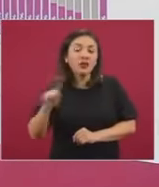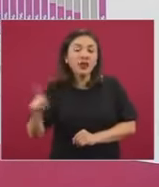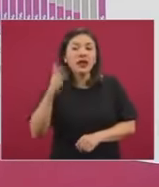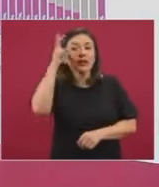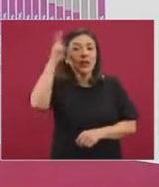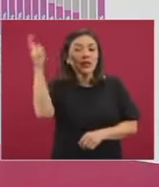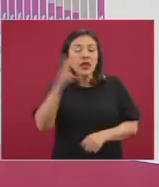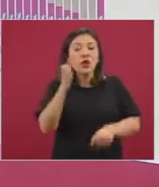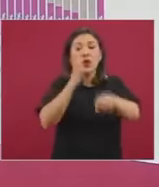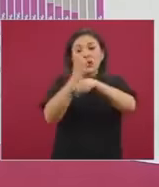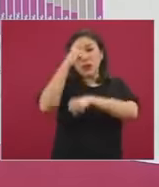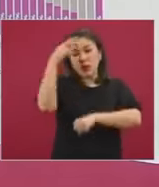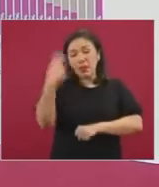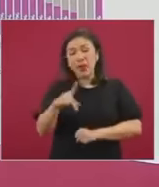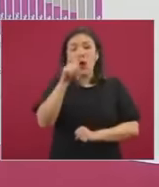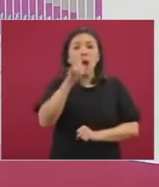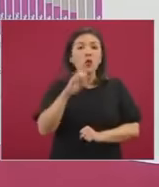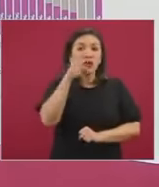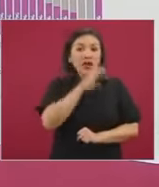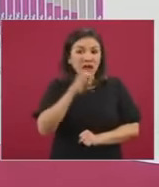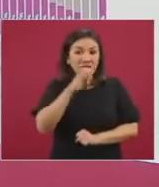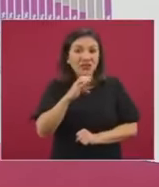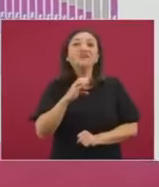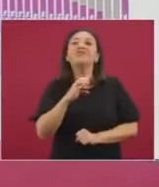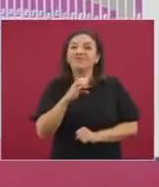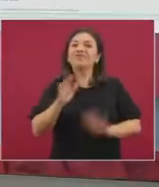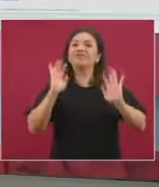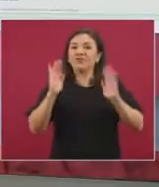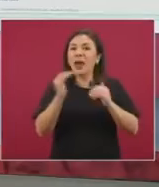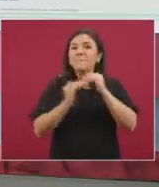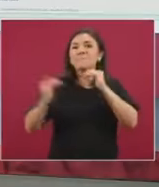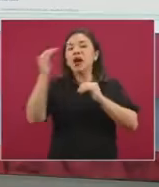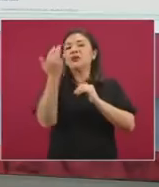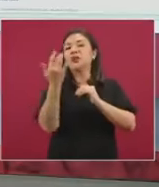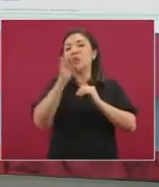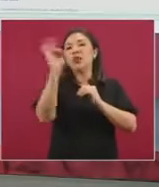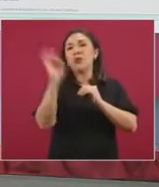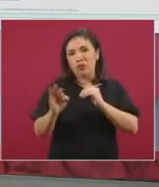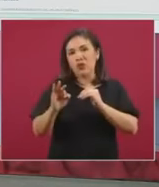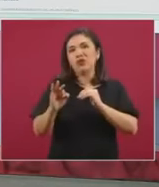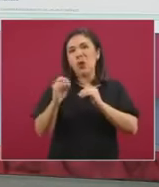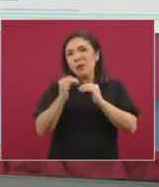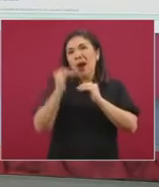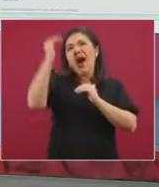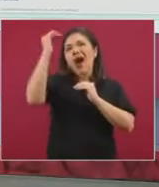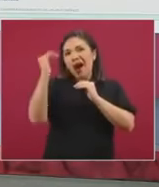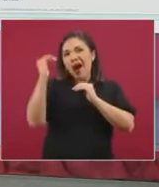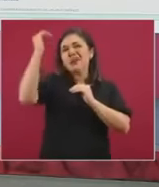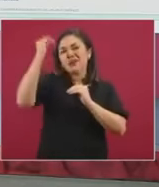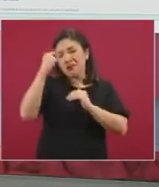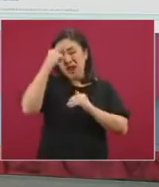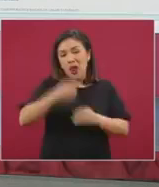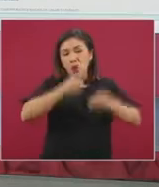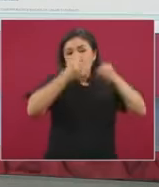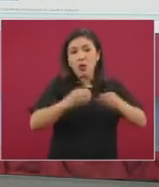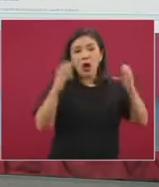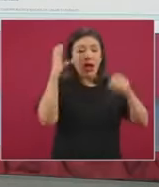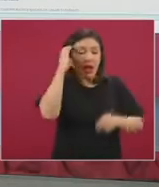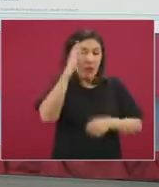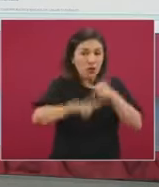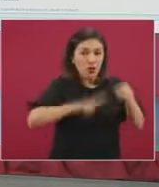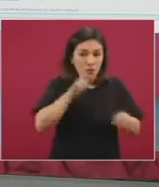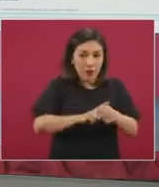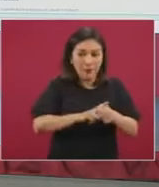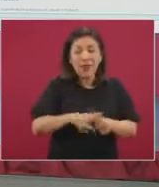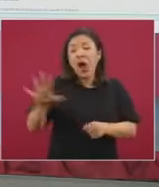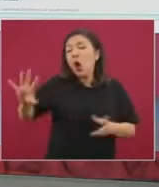Estado de México y Aguascalientes, que ya están por arriba de 50 o más en su ocupación de camas generales. El total de